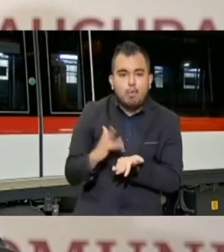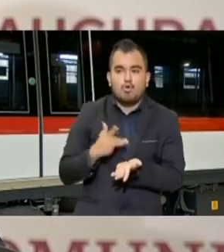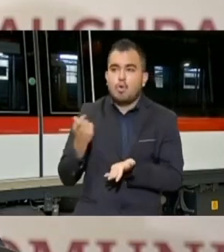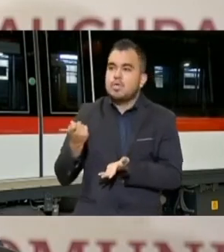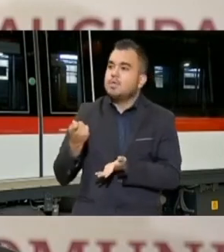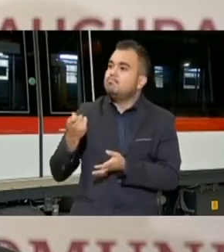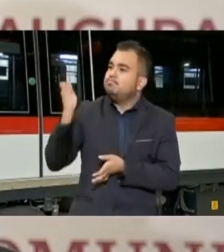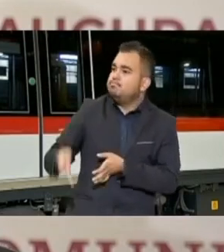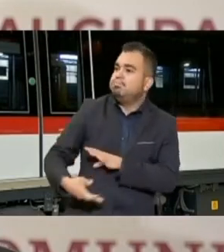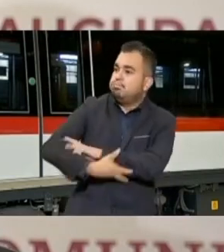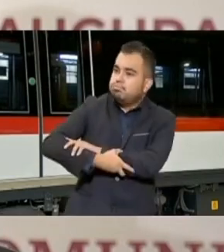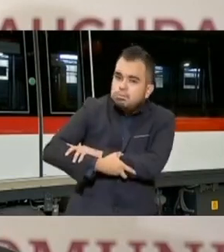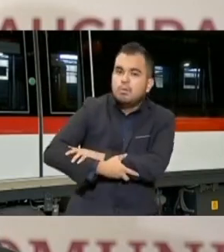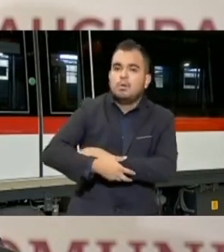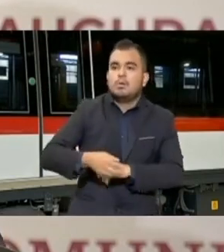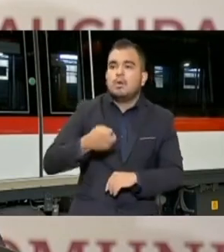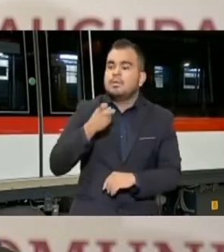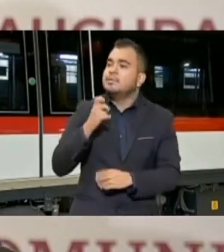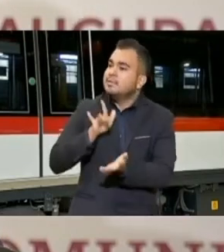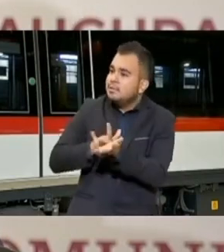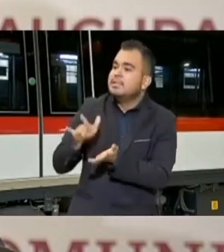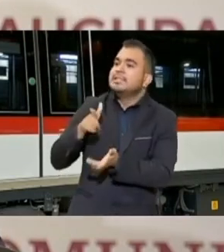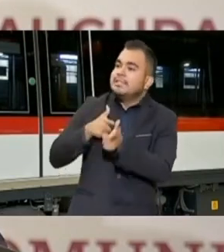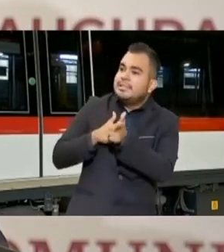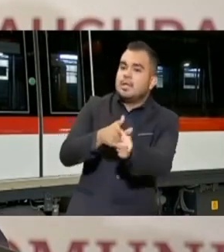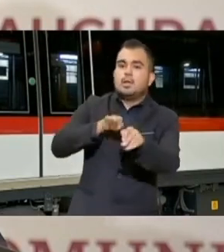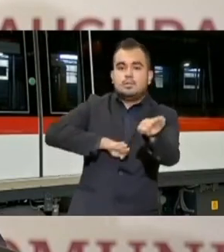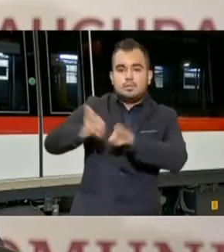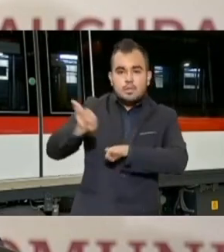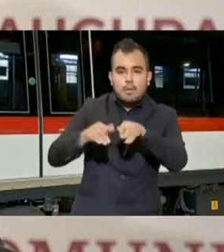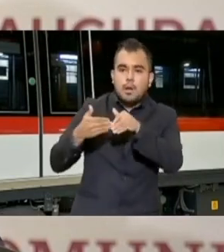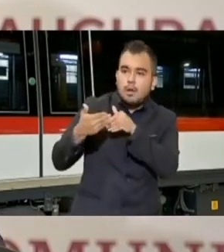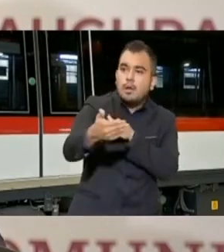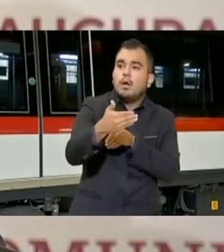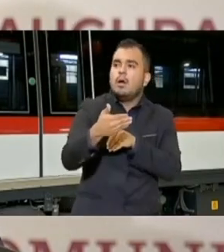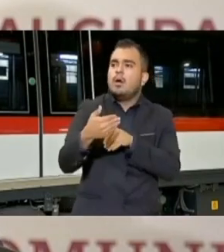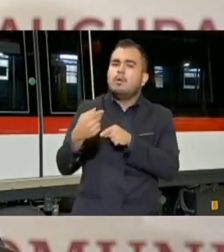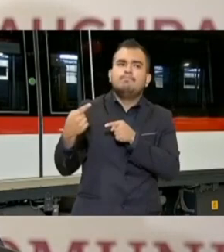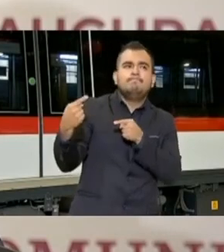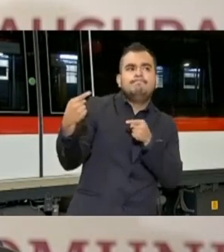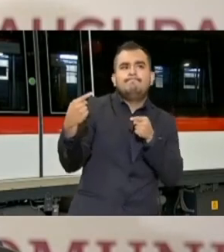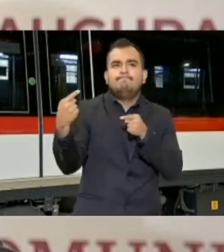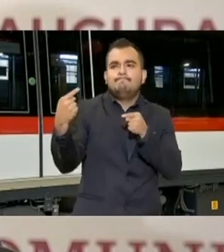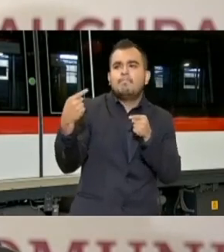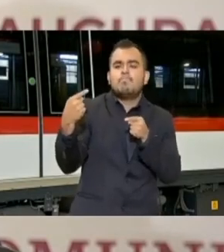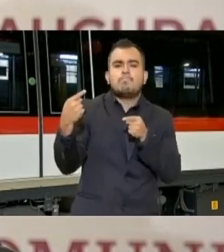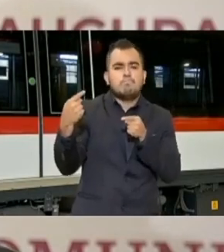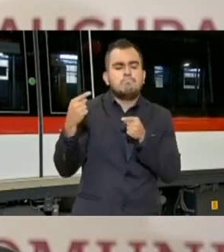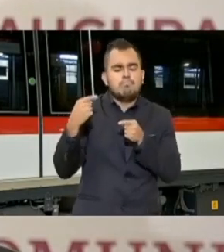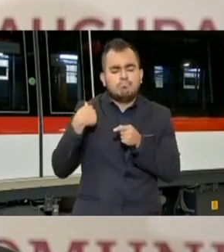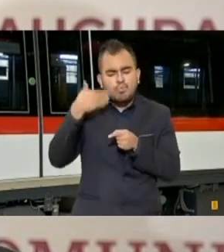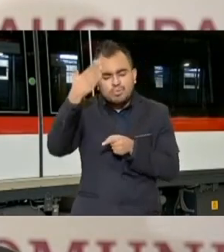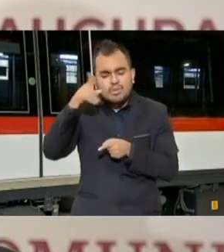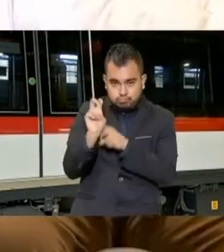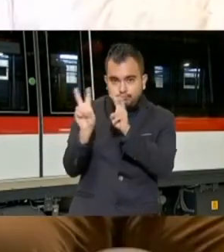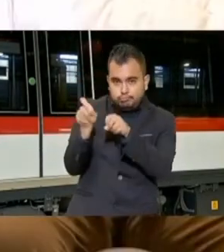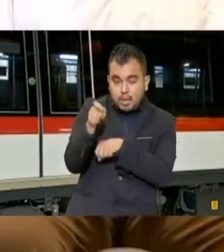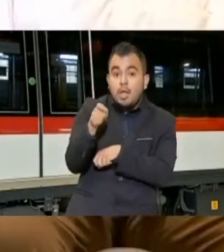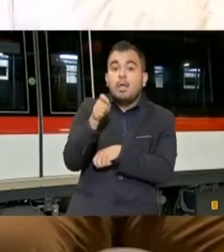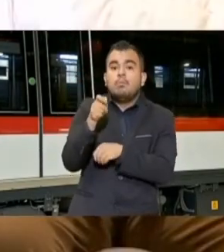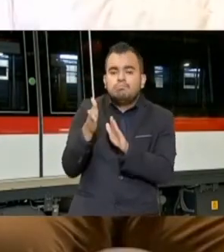el espíritu con el cual podamos trabajar. Más allá de diferencias, sabemos que usted quiere que le vaya bien a nuestra ciudad y a nuestro